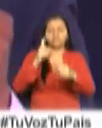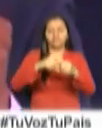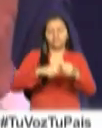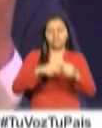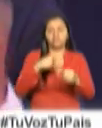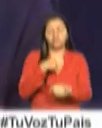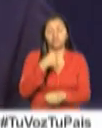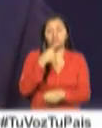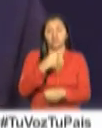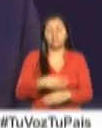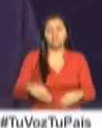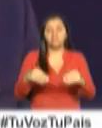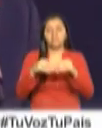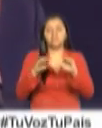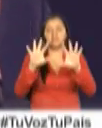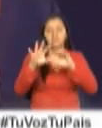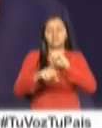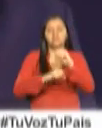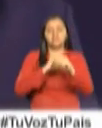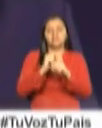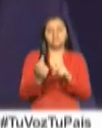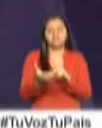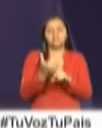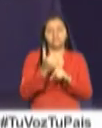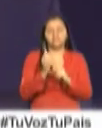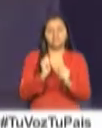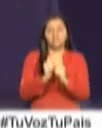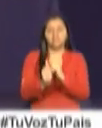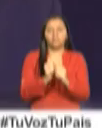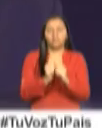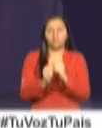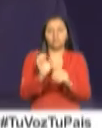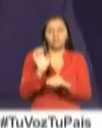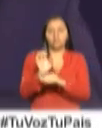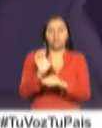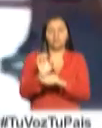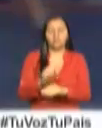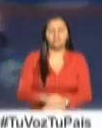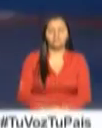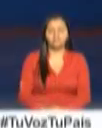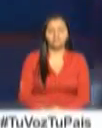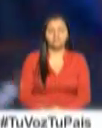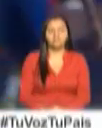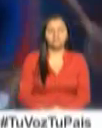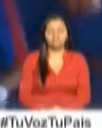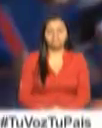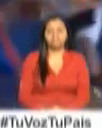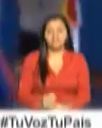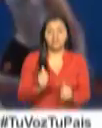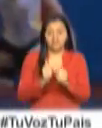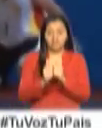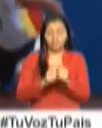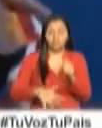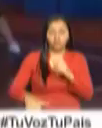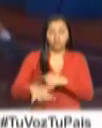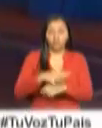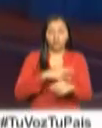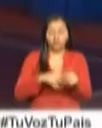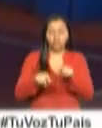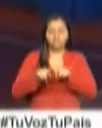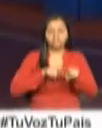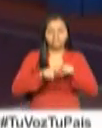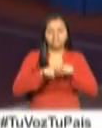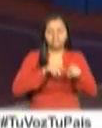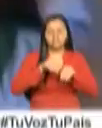que tenemos la década ganada en el deporte ecuatoriano. Los deportistas competirán en